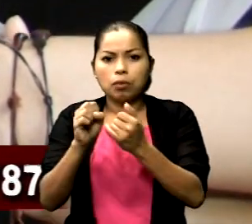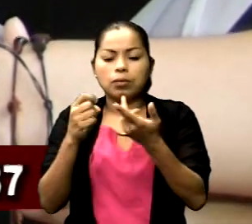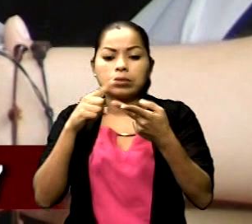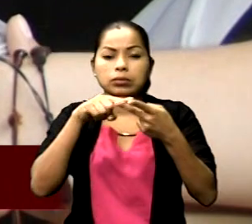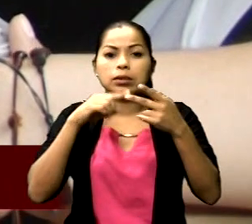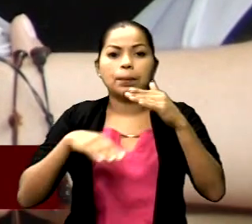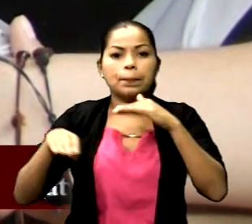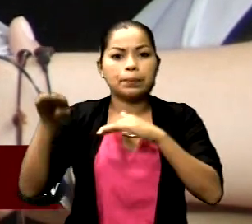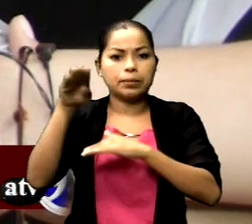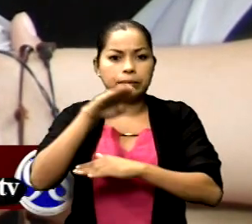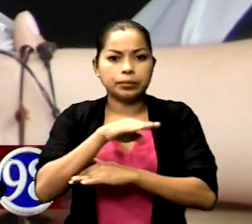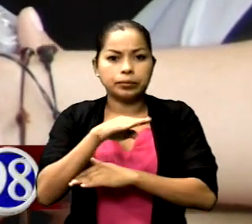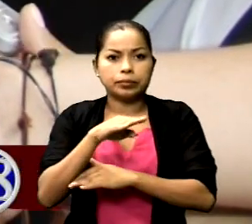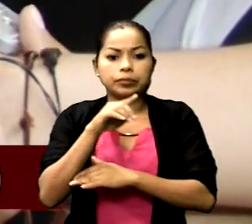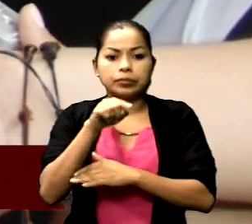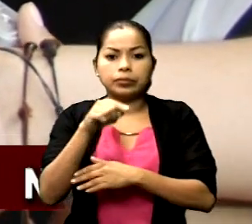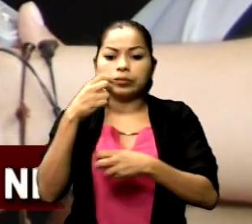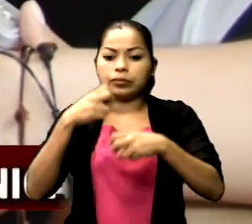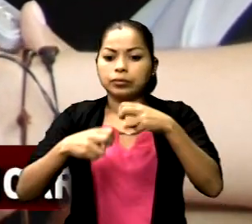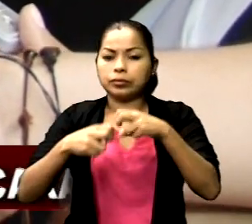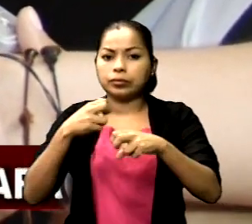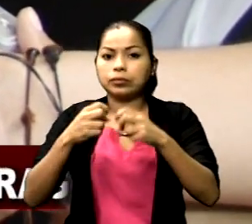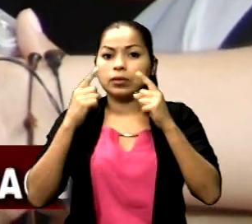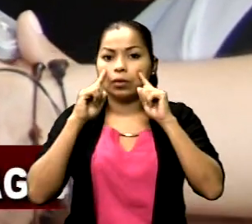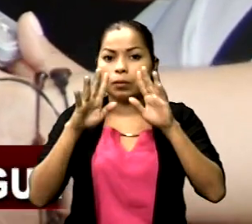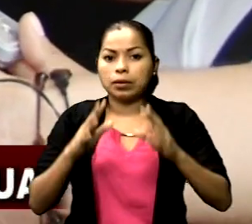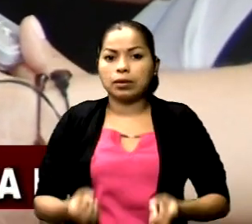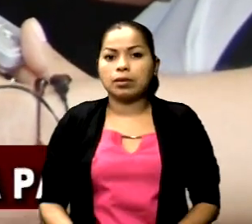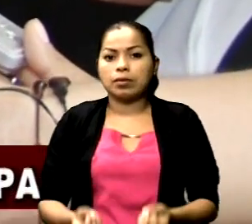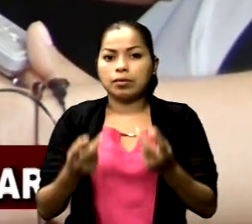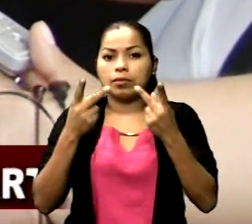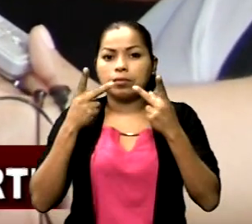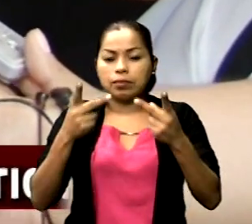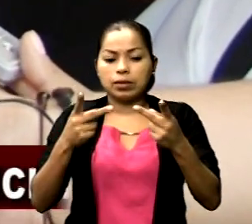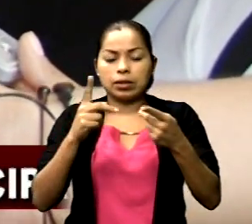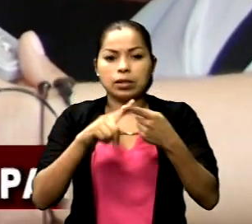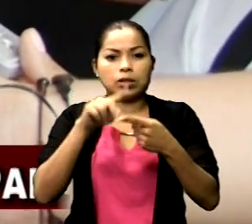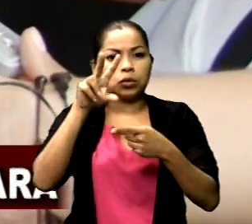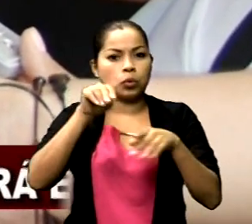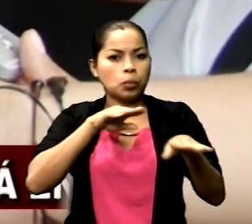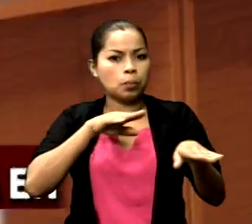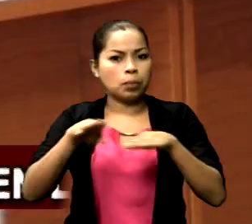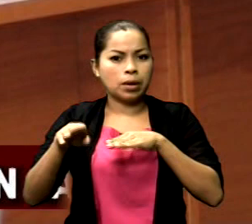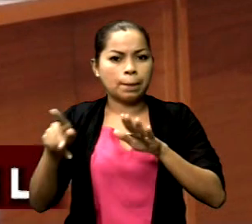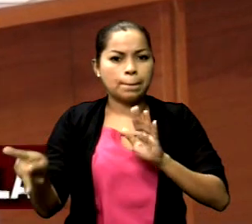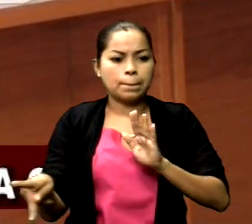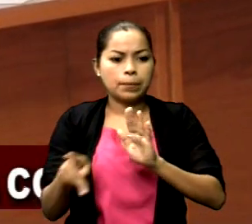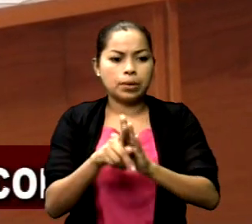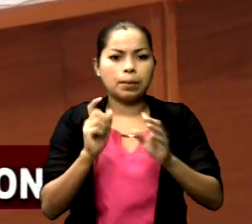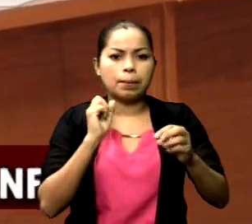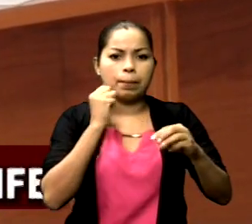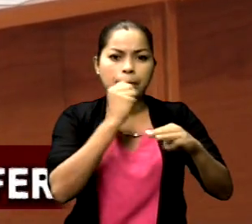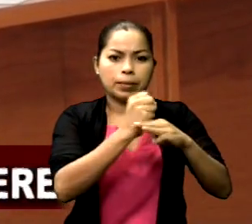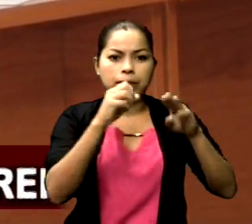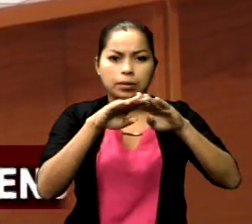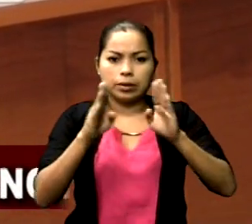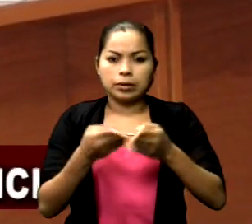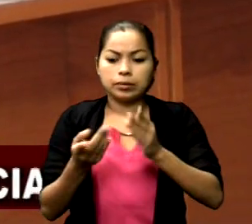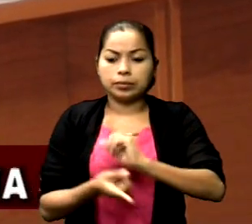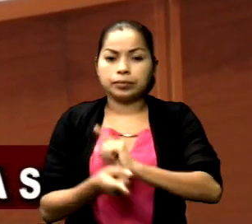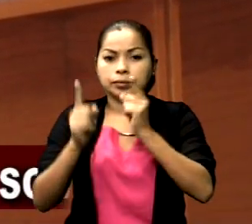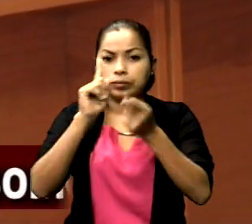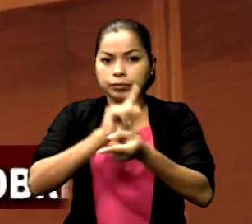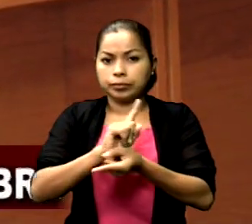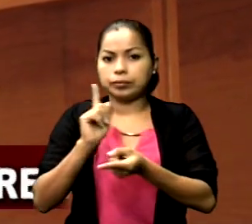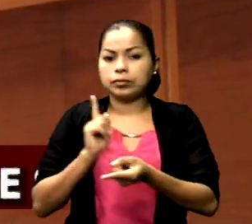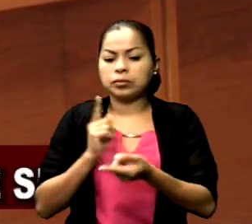fundamentalmente son esos delitos de protección a la vida, como el homicidio, el asesinato y el femicidio. Las reformas tienen